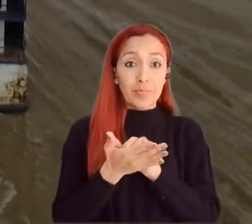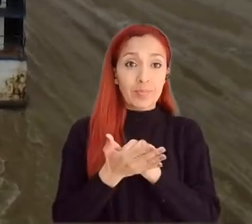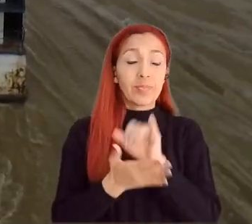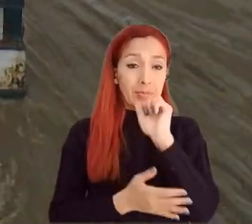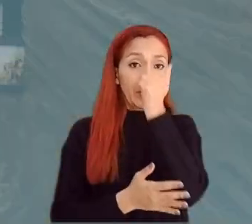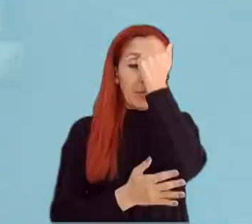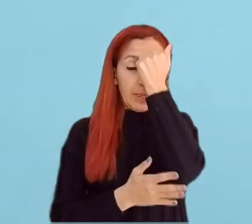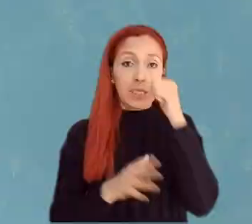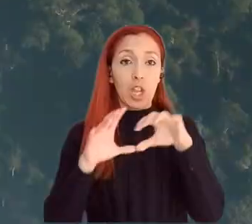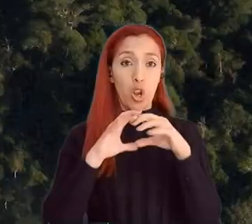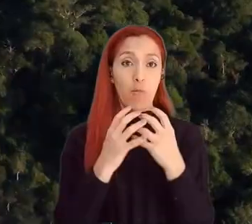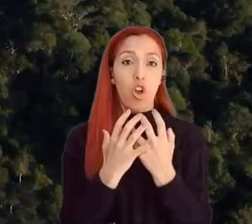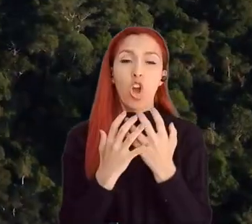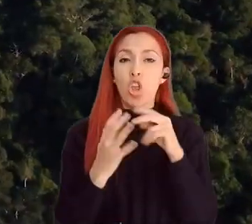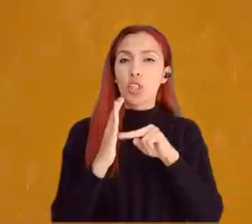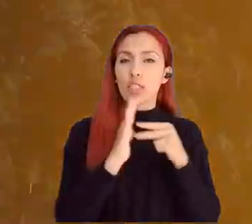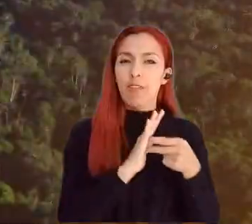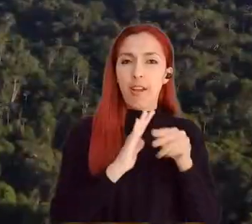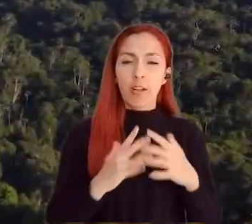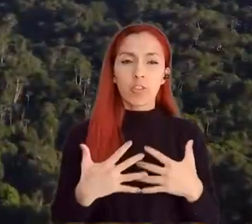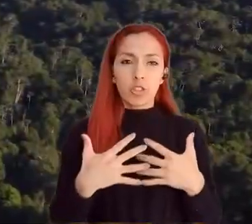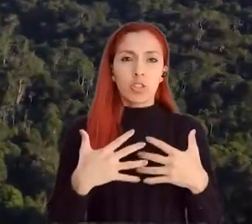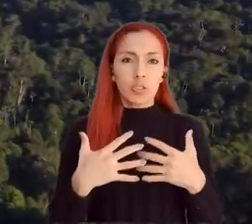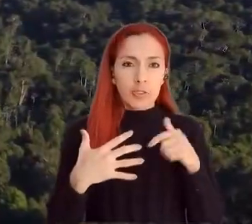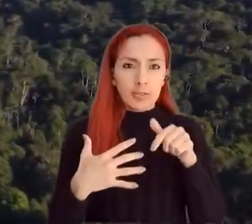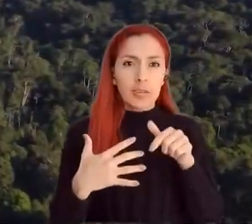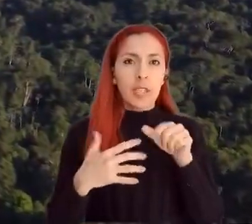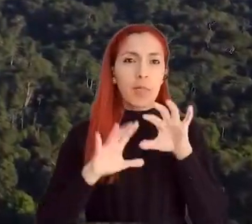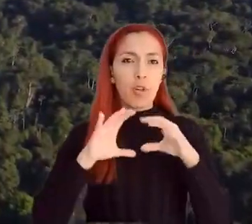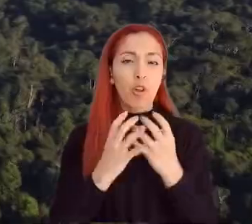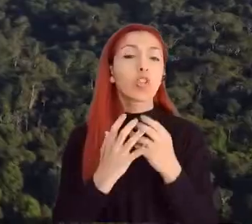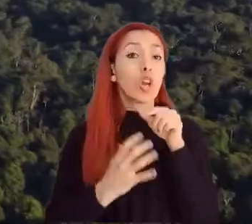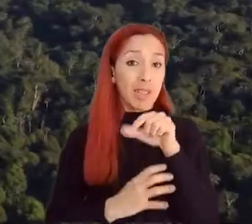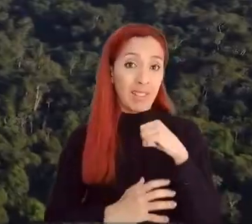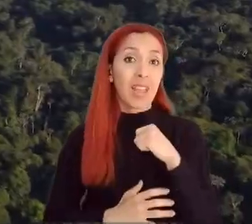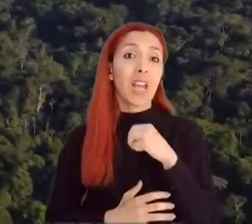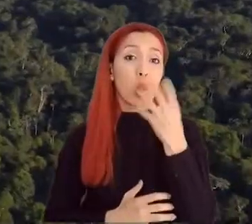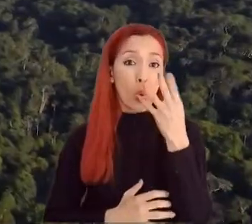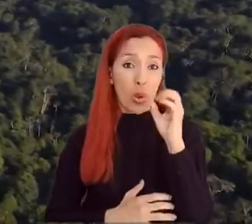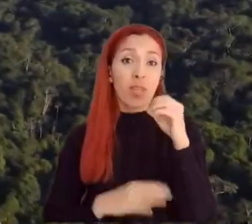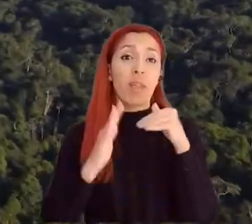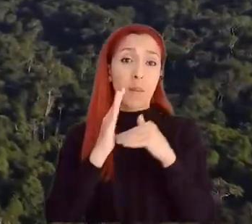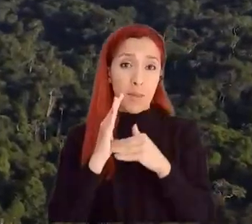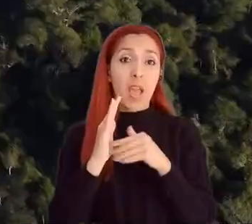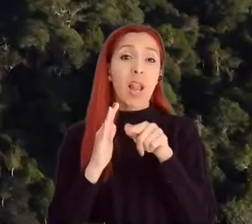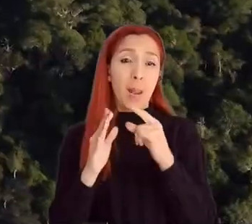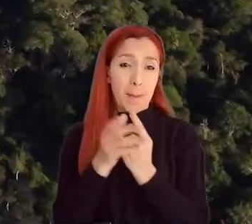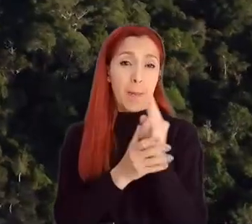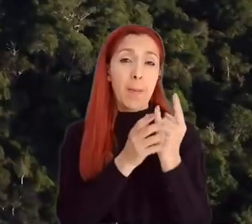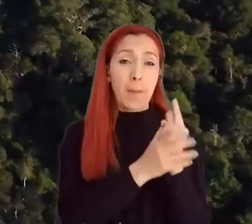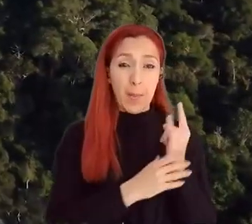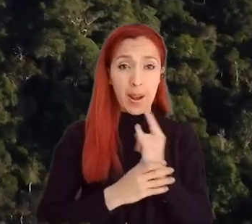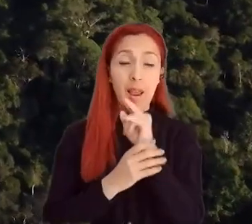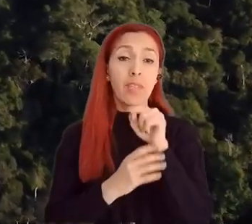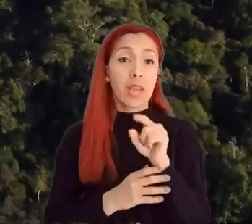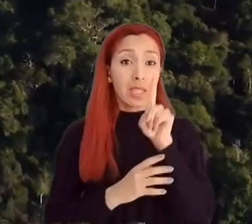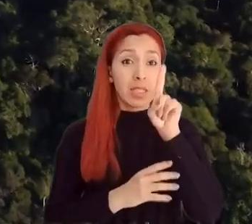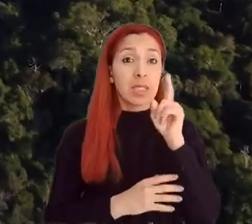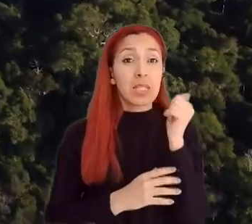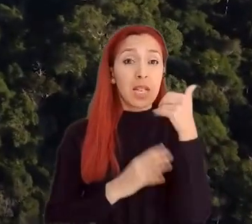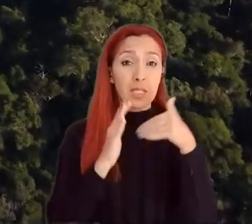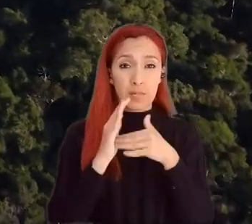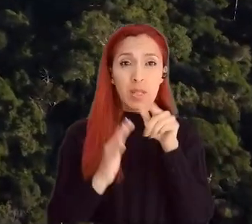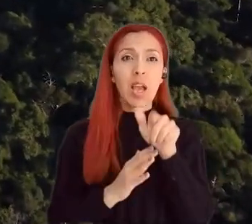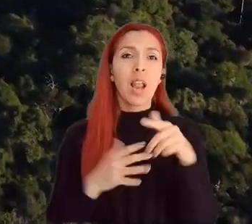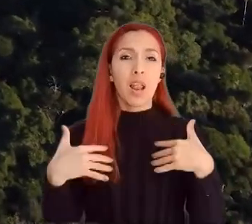Este es el pulmón del mundo, la selva amazónica que alberga alrededor de 40.000 especies de plantas y 6.000 especies de